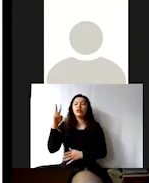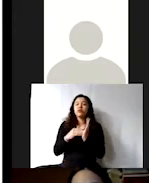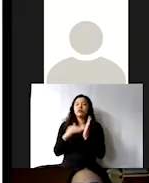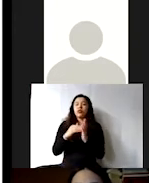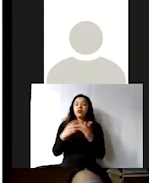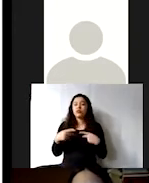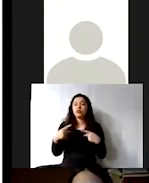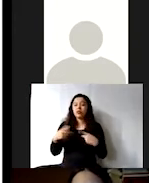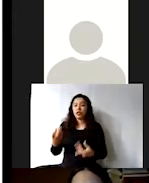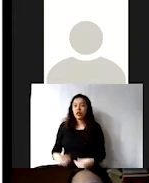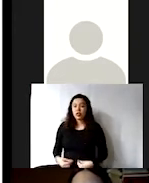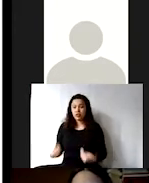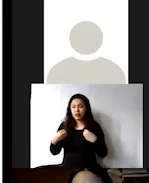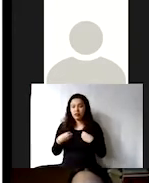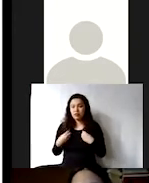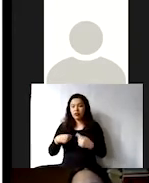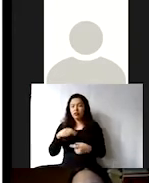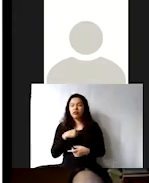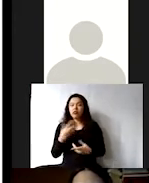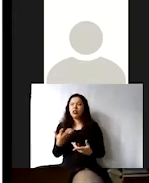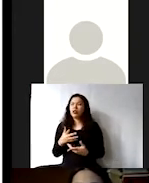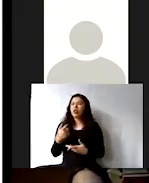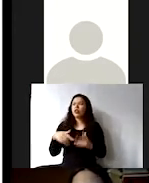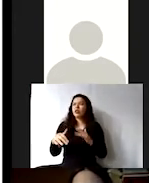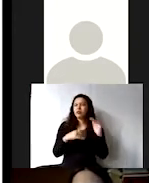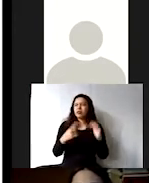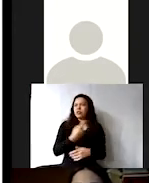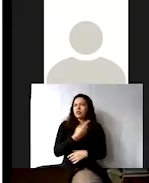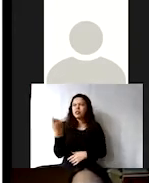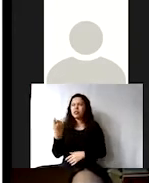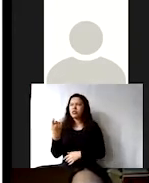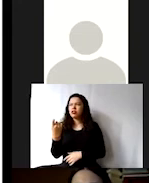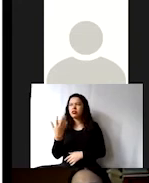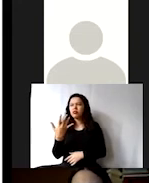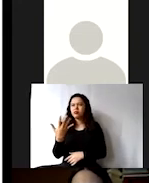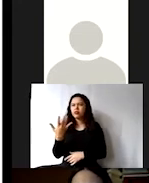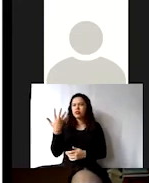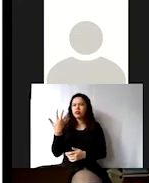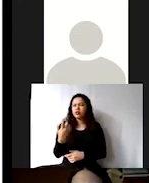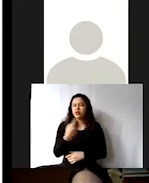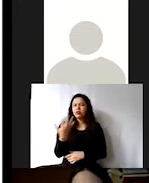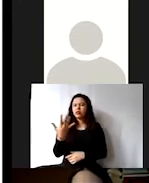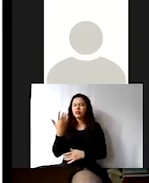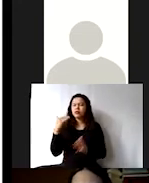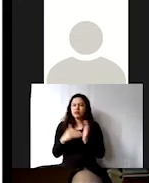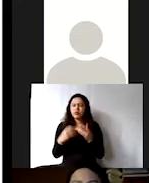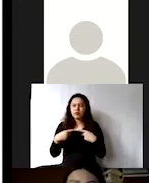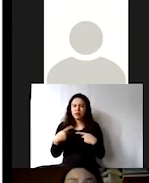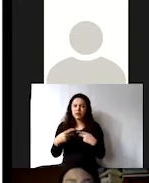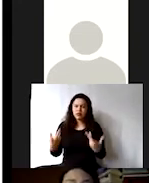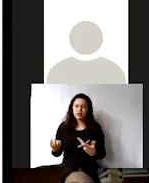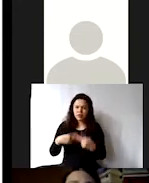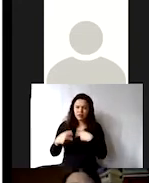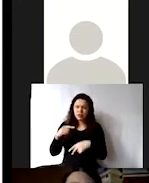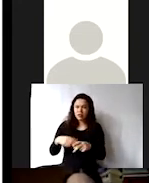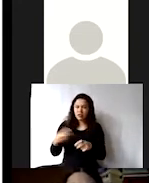personas, y nosotros tenemos en la base cerca de 155,000 pacientes, y